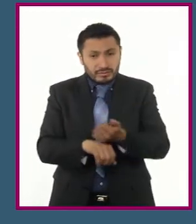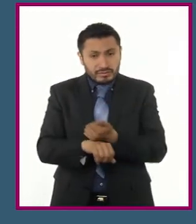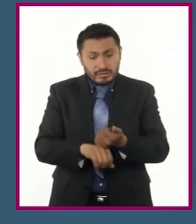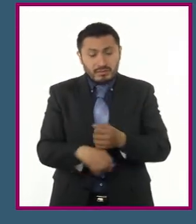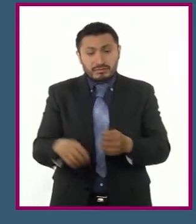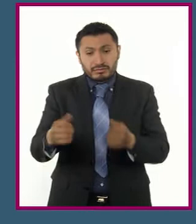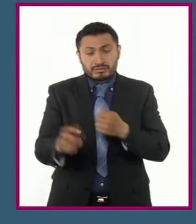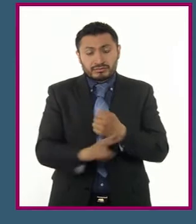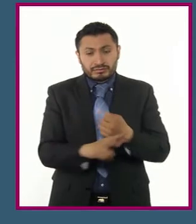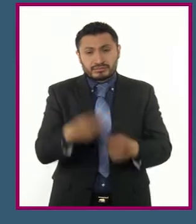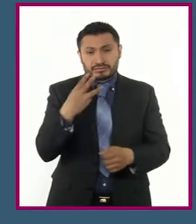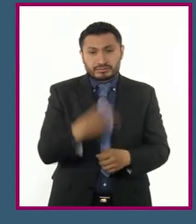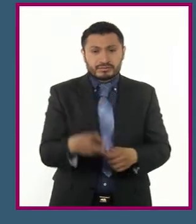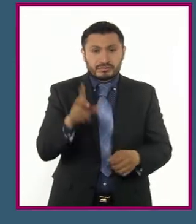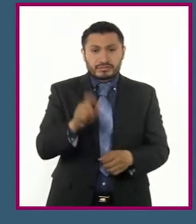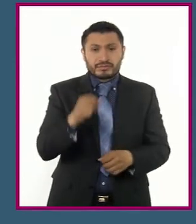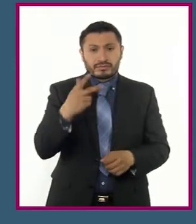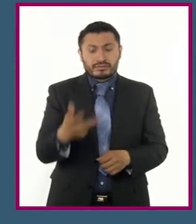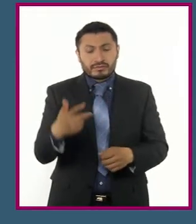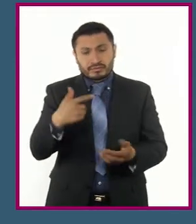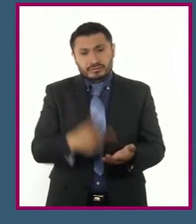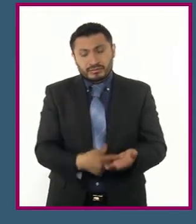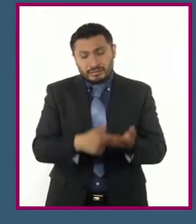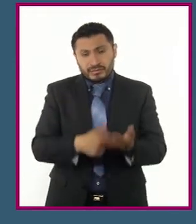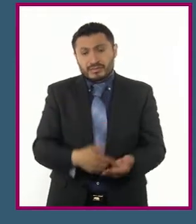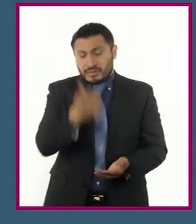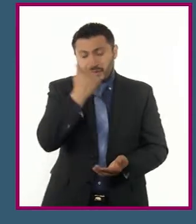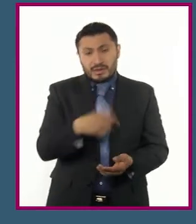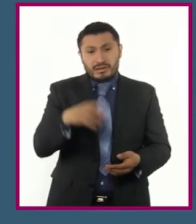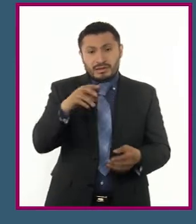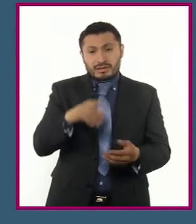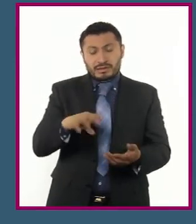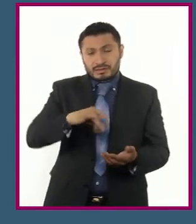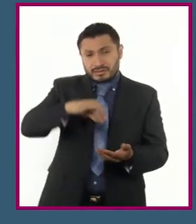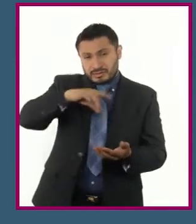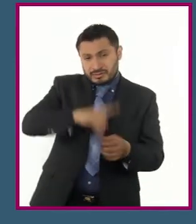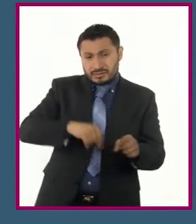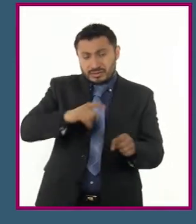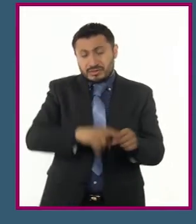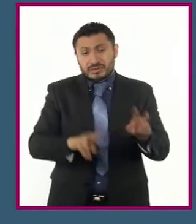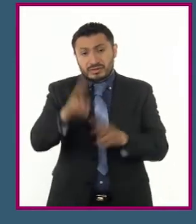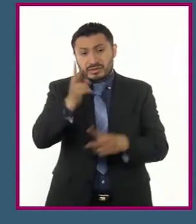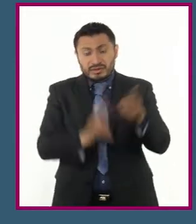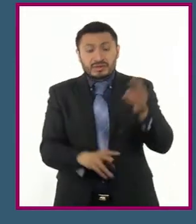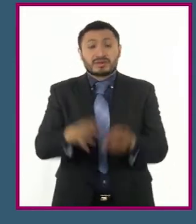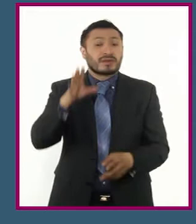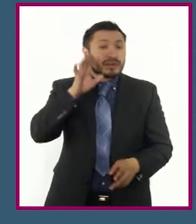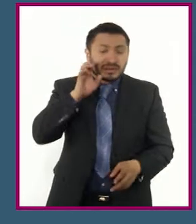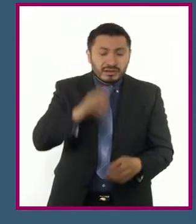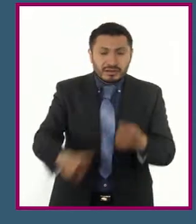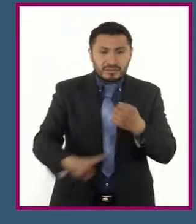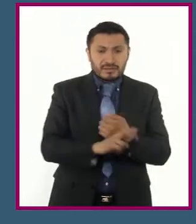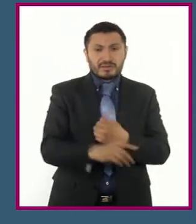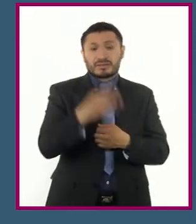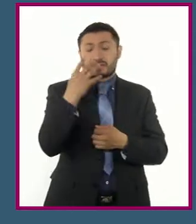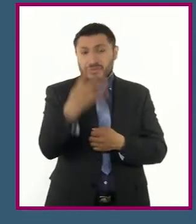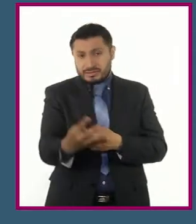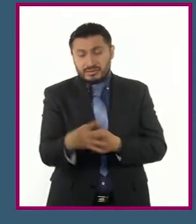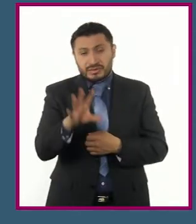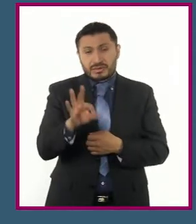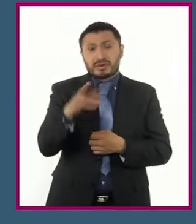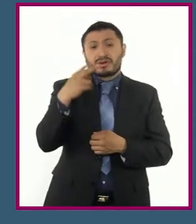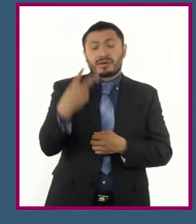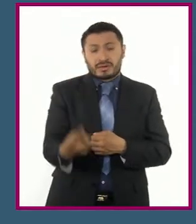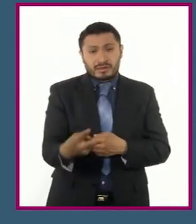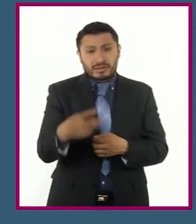3, 28 gramos de azúcar y colorante vegetal naranja. En el vaso 4, 42 gramos de